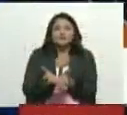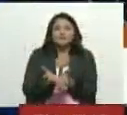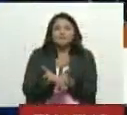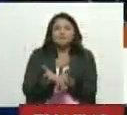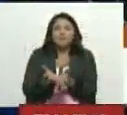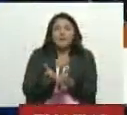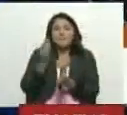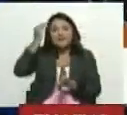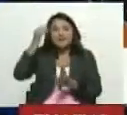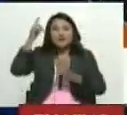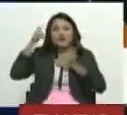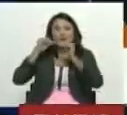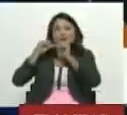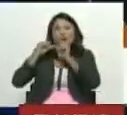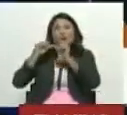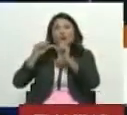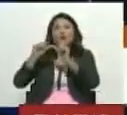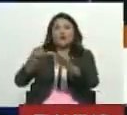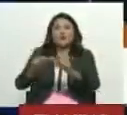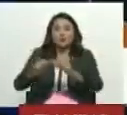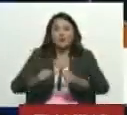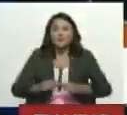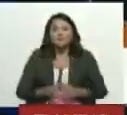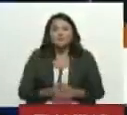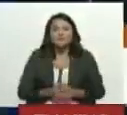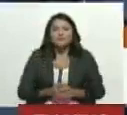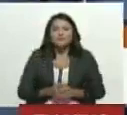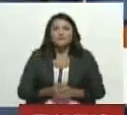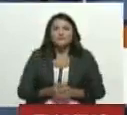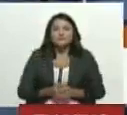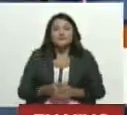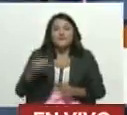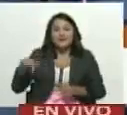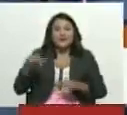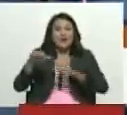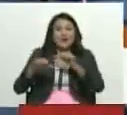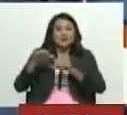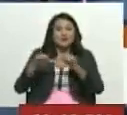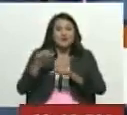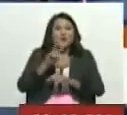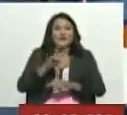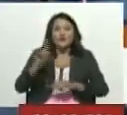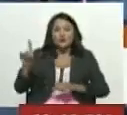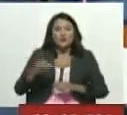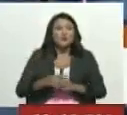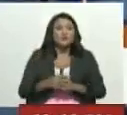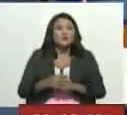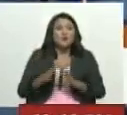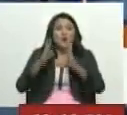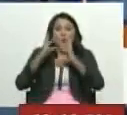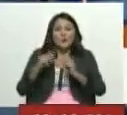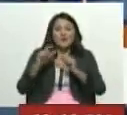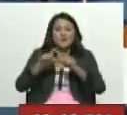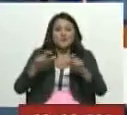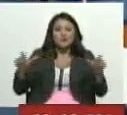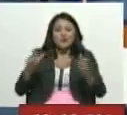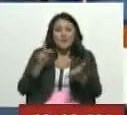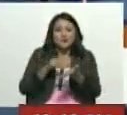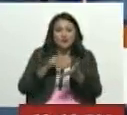pensamiento bolivariano del comandante Chávez en El Siglo 21 han participado en este primer